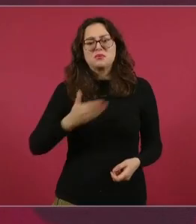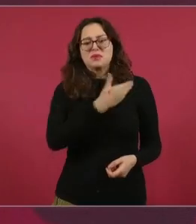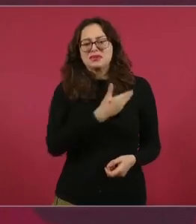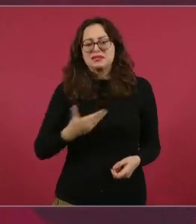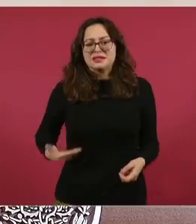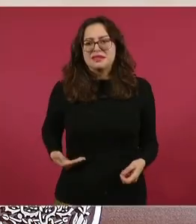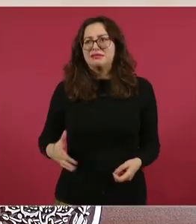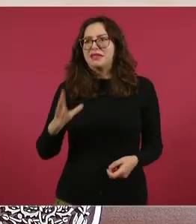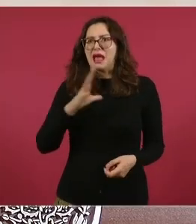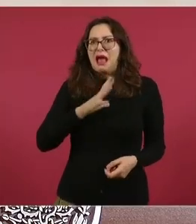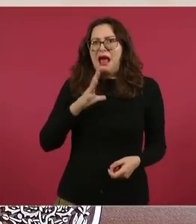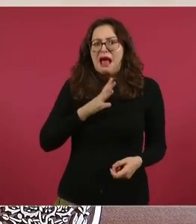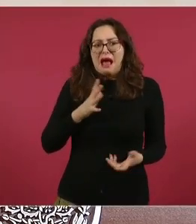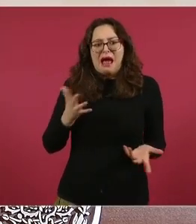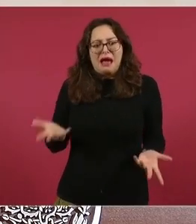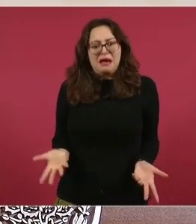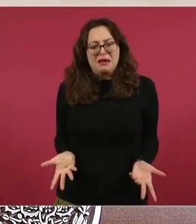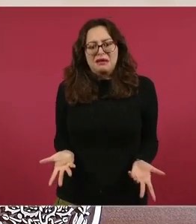¿sí?